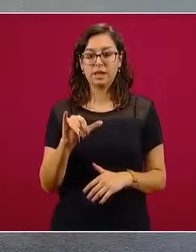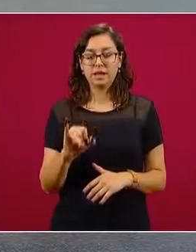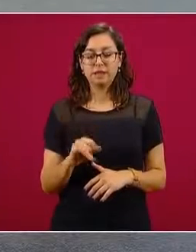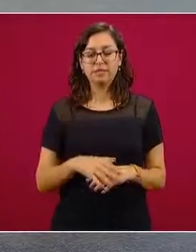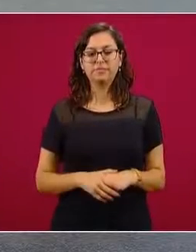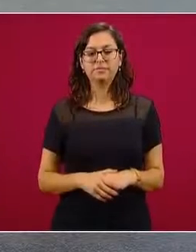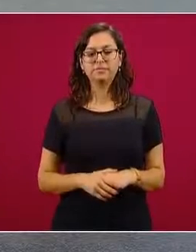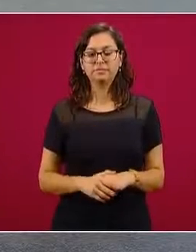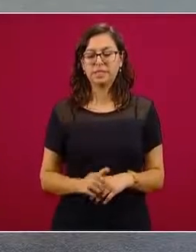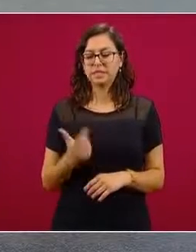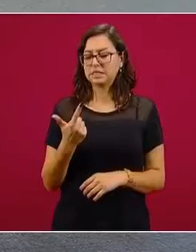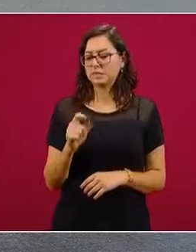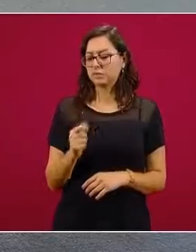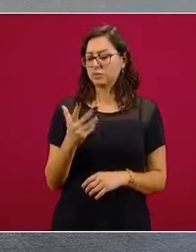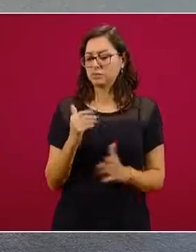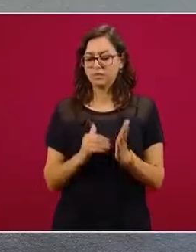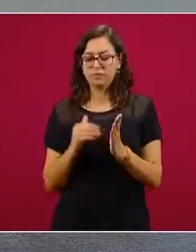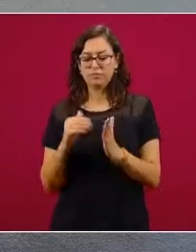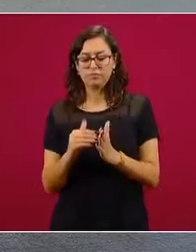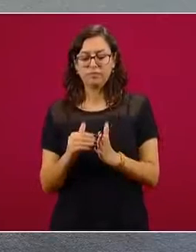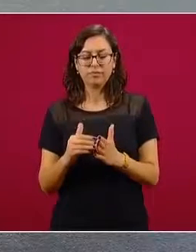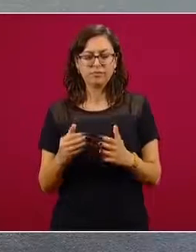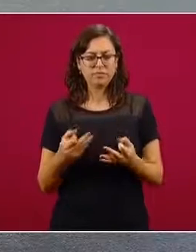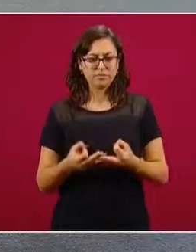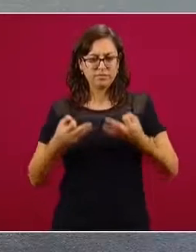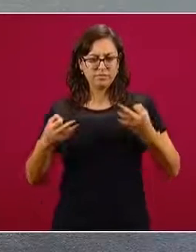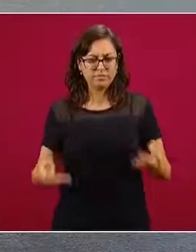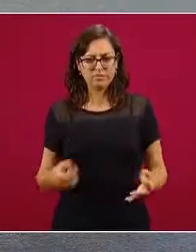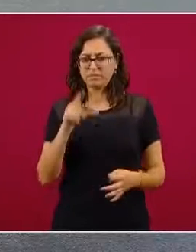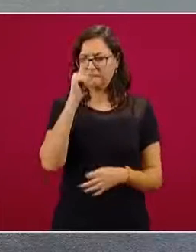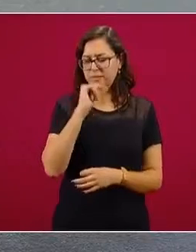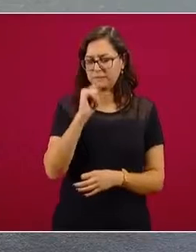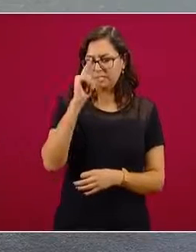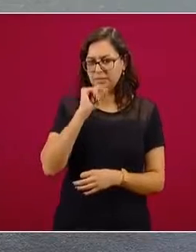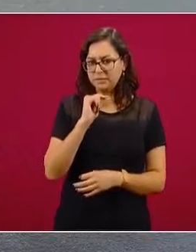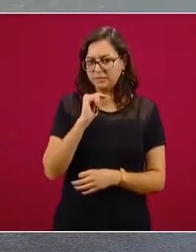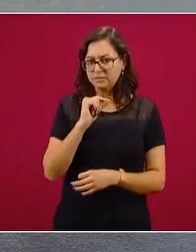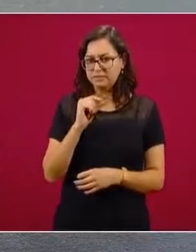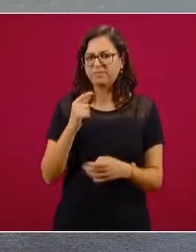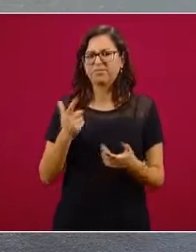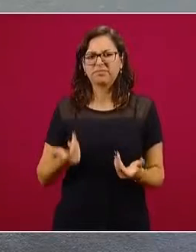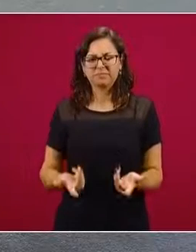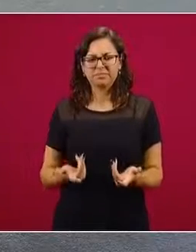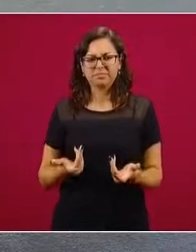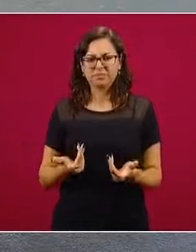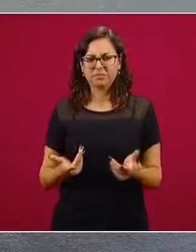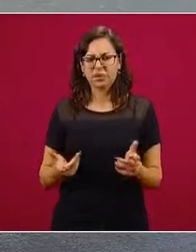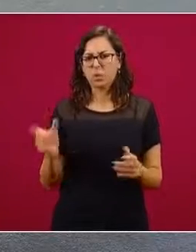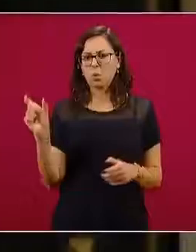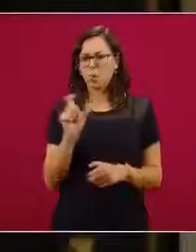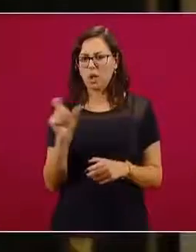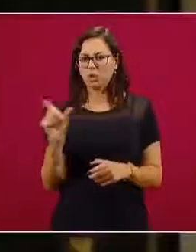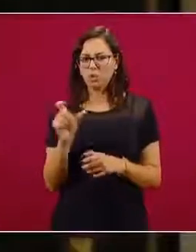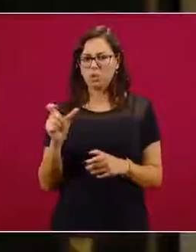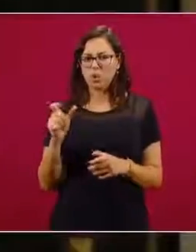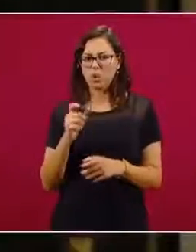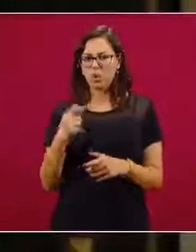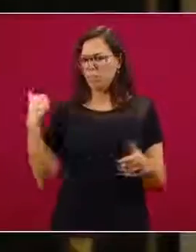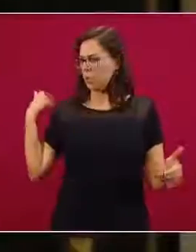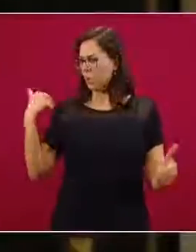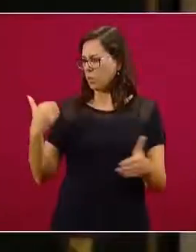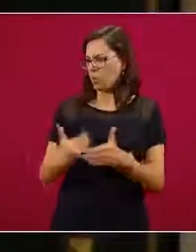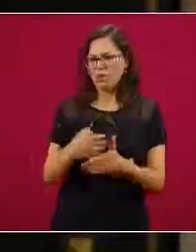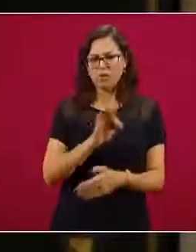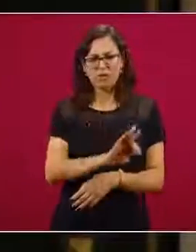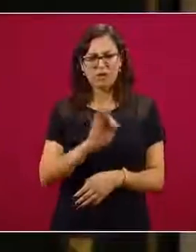estos 7.5 millones de lotes irregulares son a qué corte y también a cuántas familias